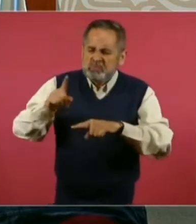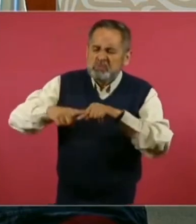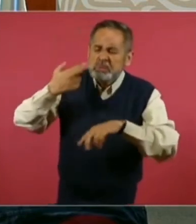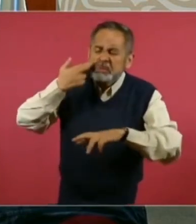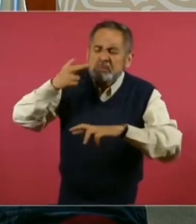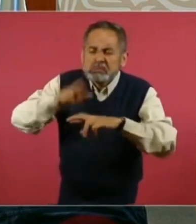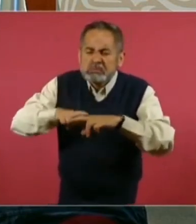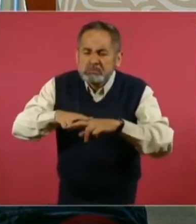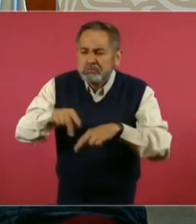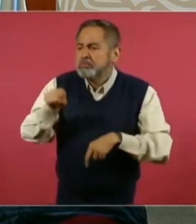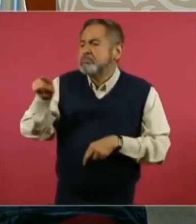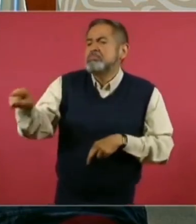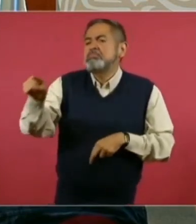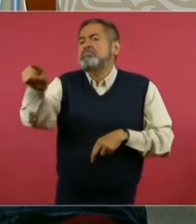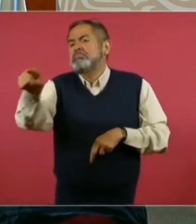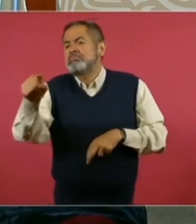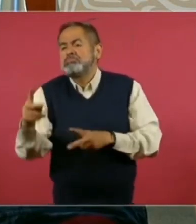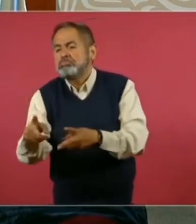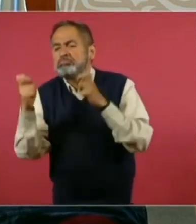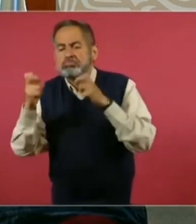era el que se robaba una gallina,